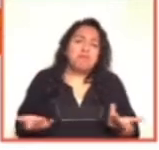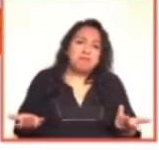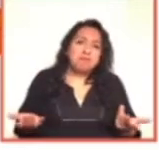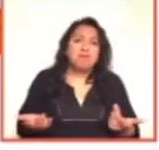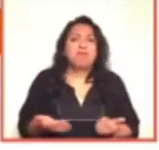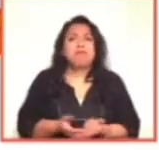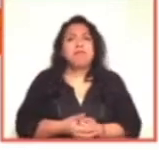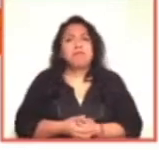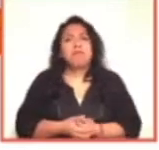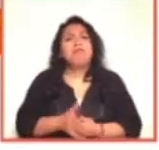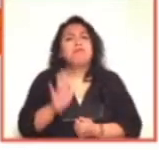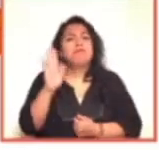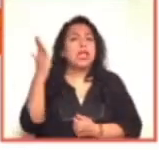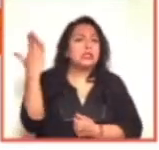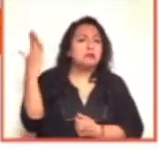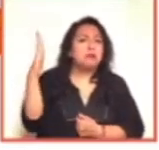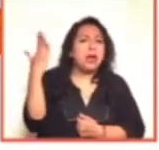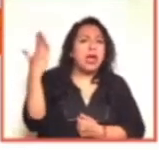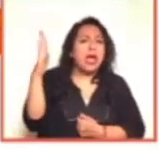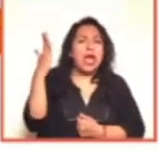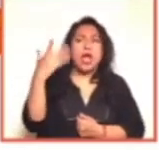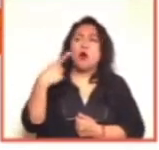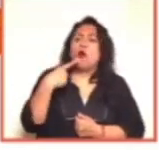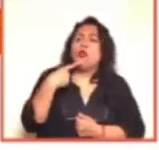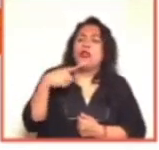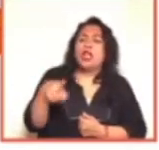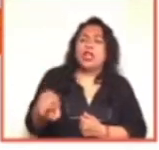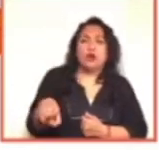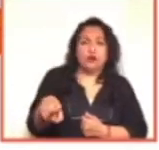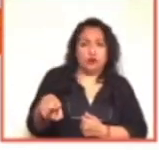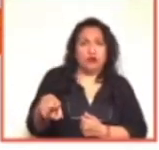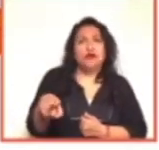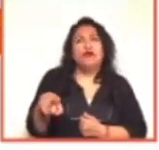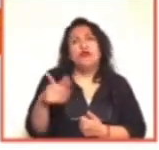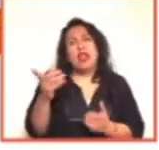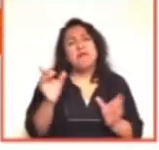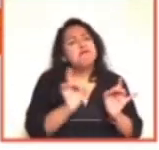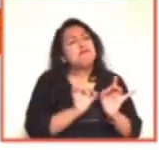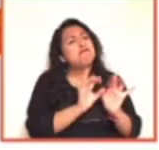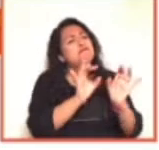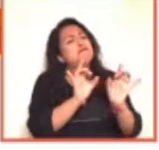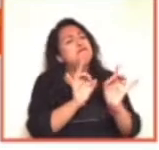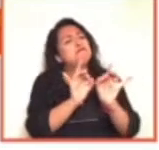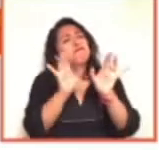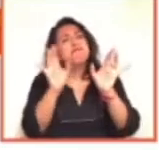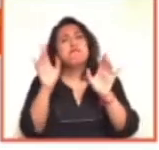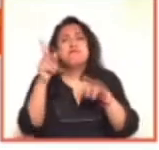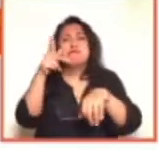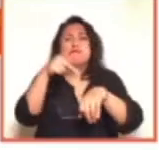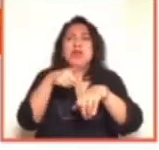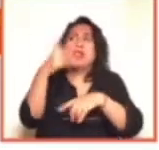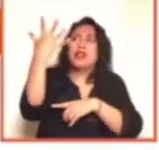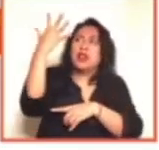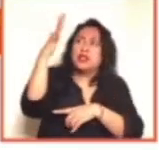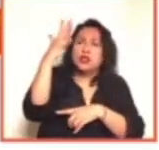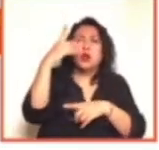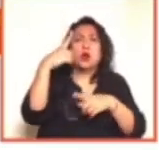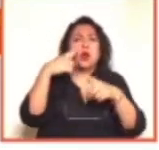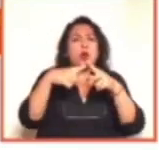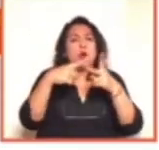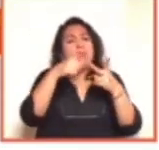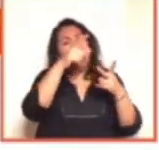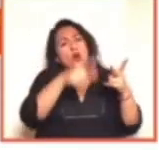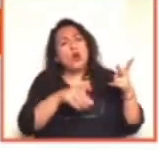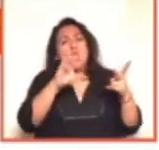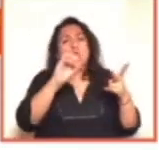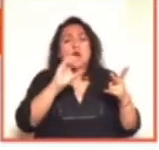es un espejo, una denuncia de ciertas cosas, de Piedra de Sol, de la figura de Octavio Paz, de